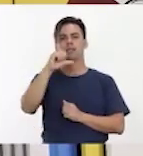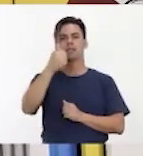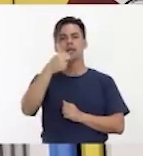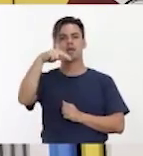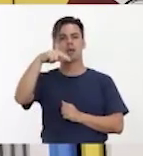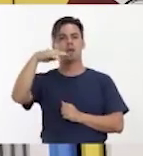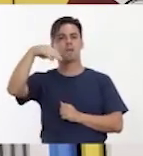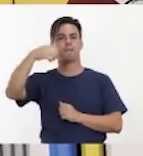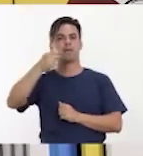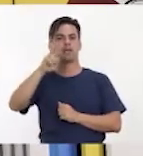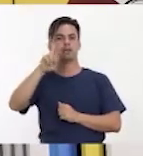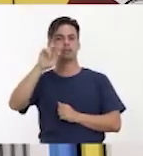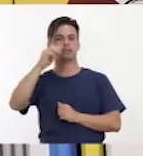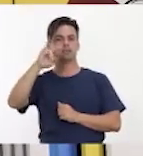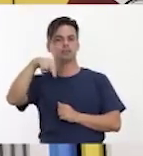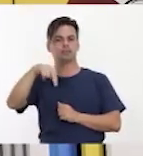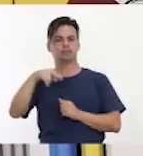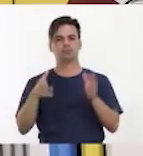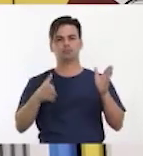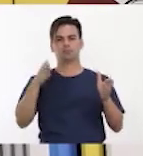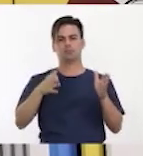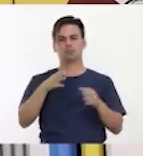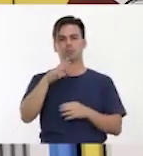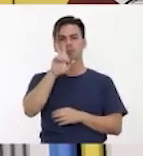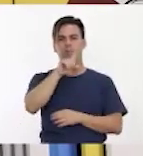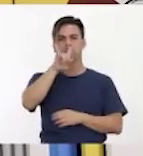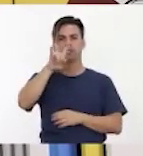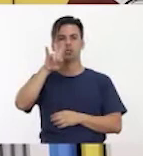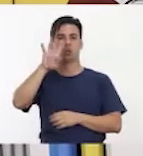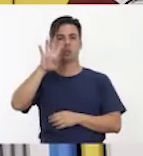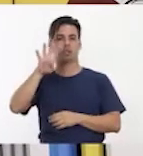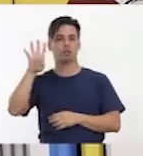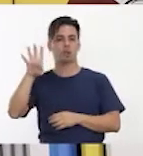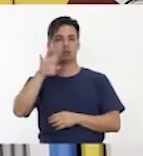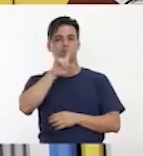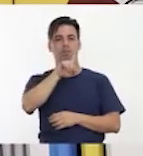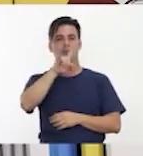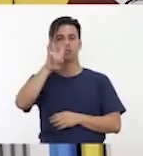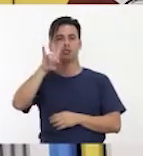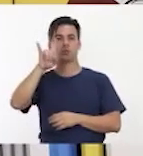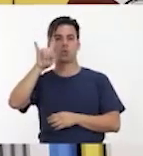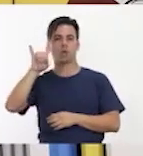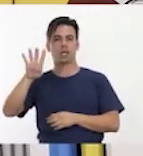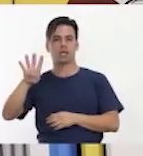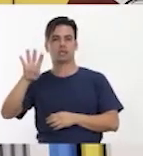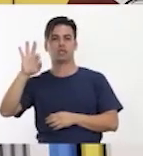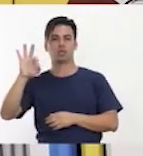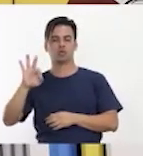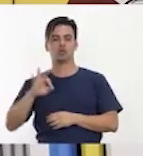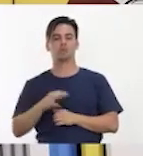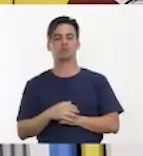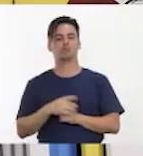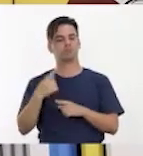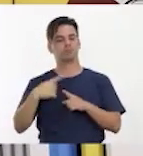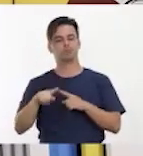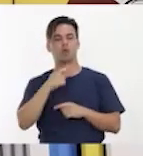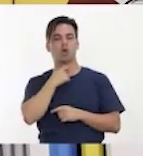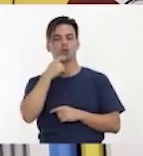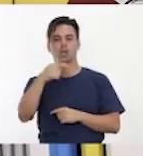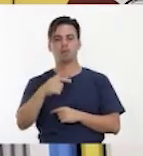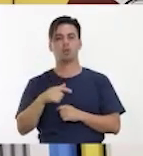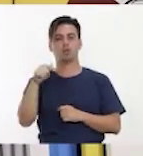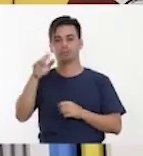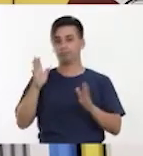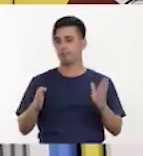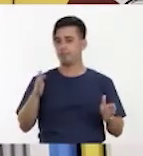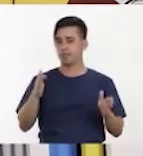al 48, y Carlos Prío, desde 1948 a 1952. Es este periodo